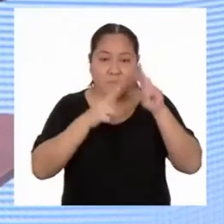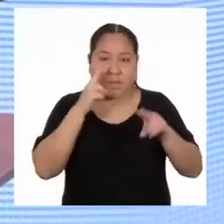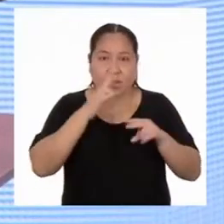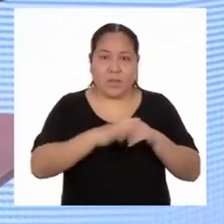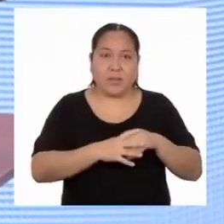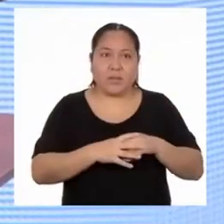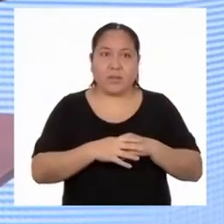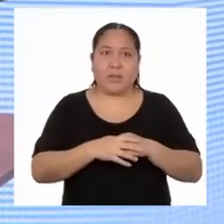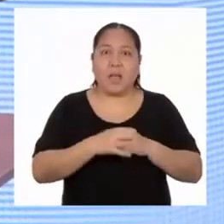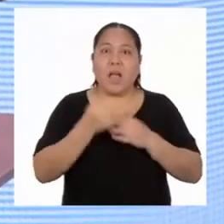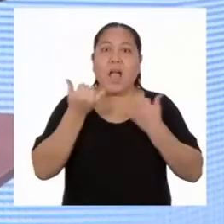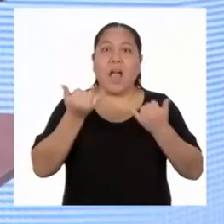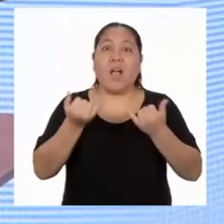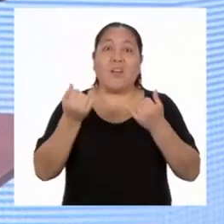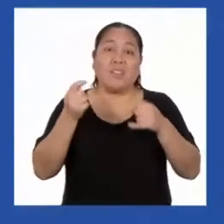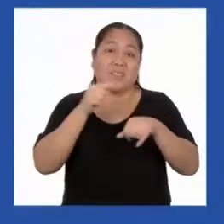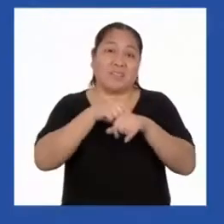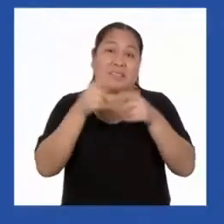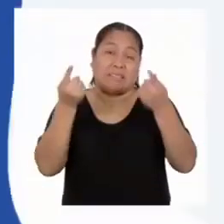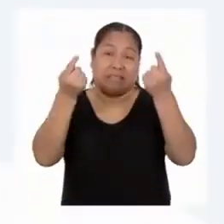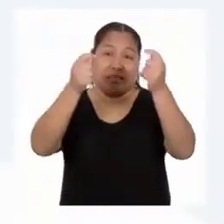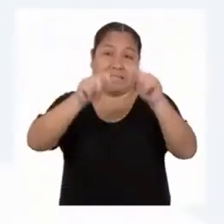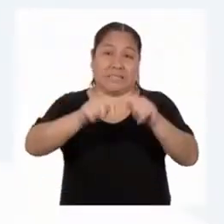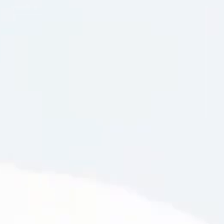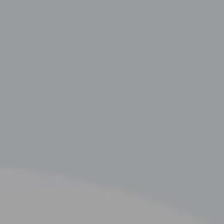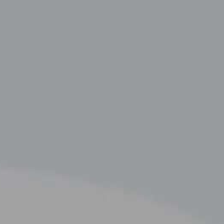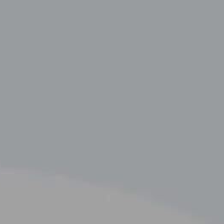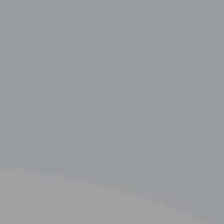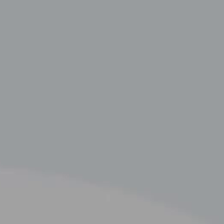es tiempo de hacer una pausa.